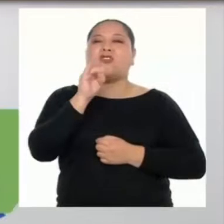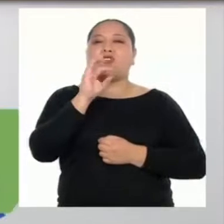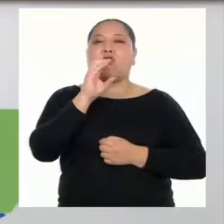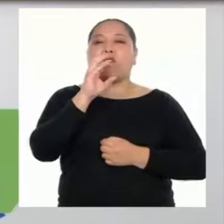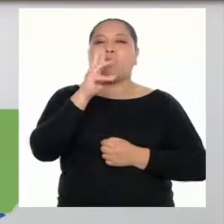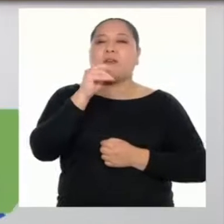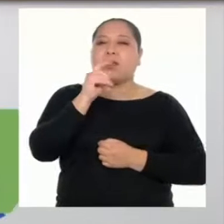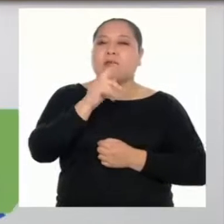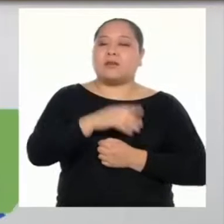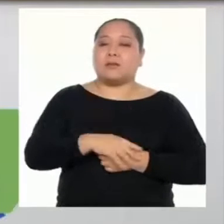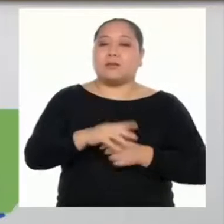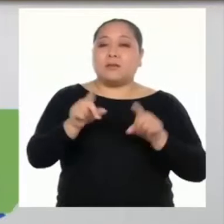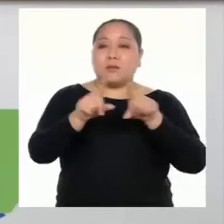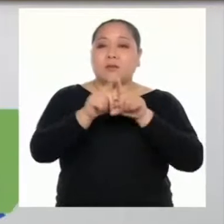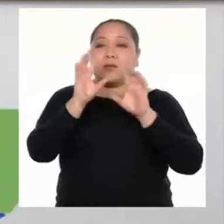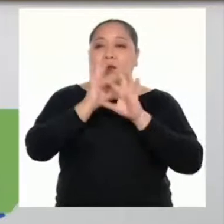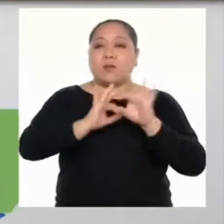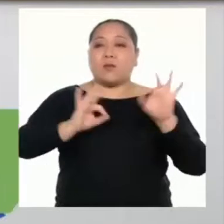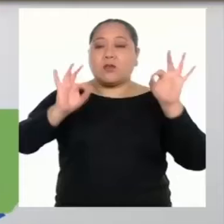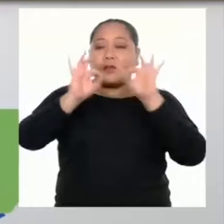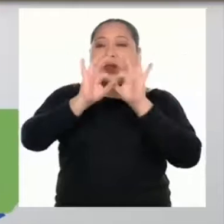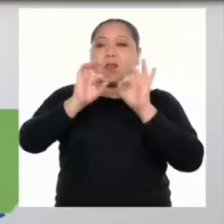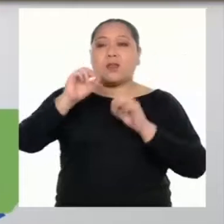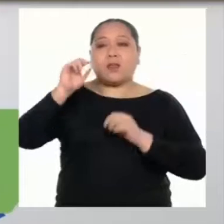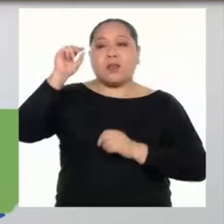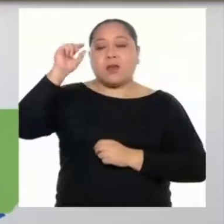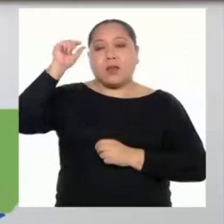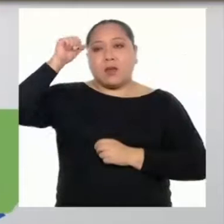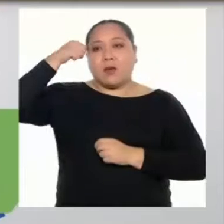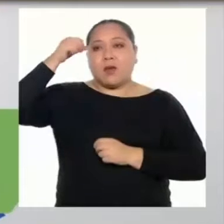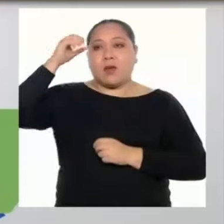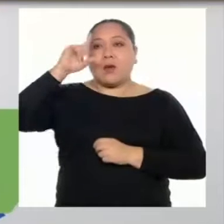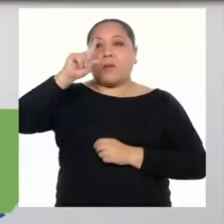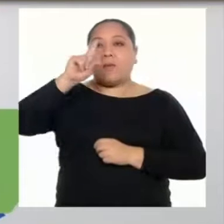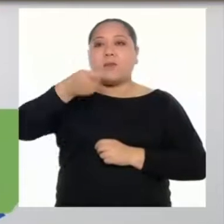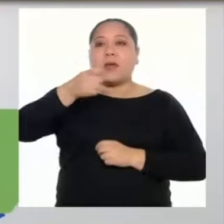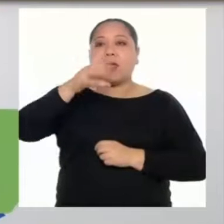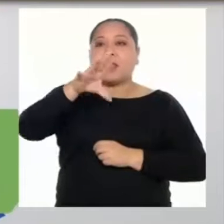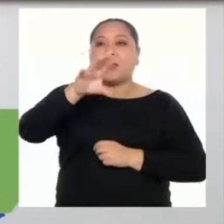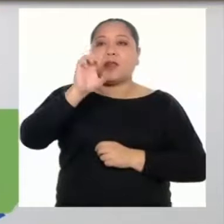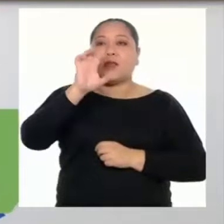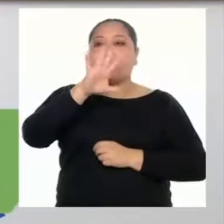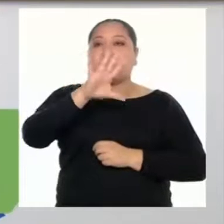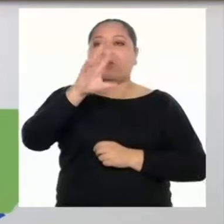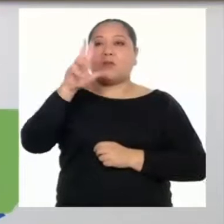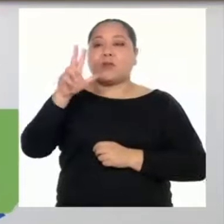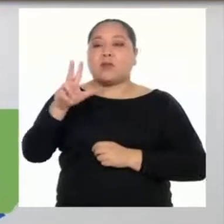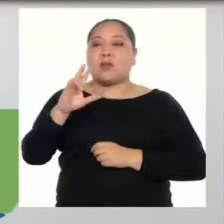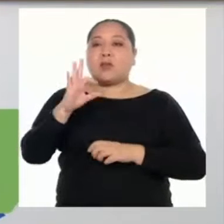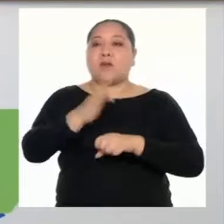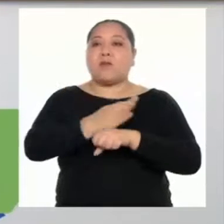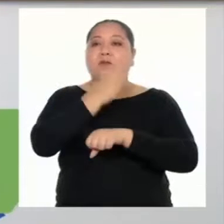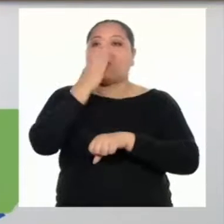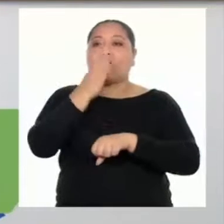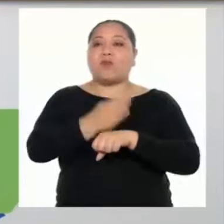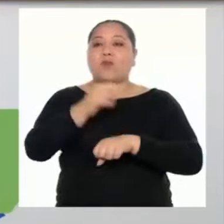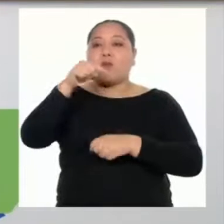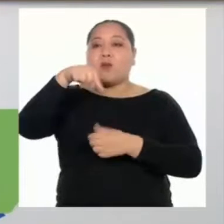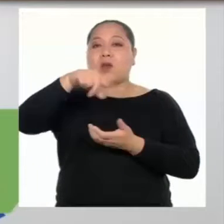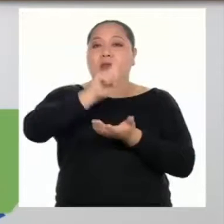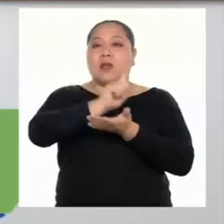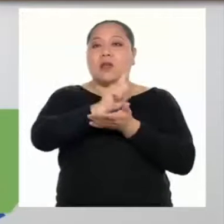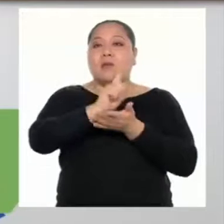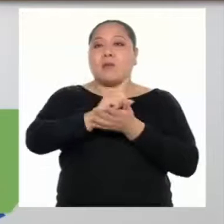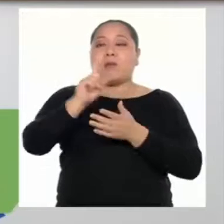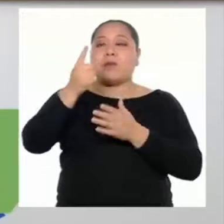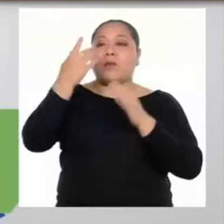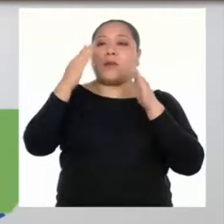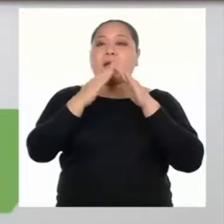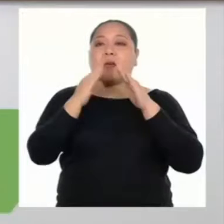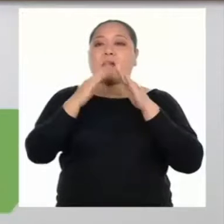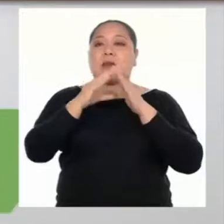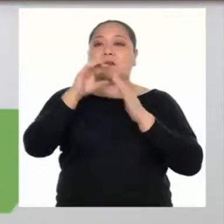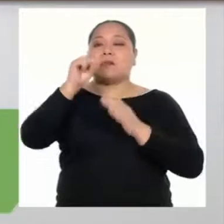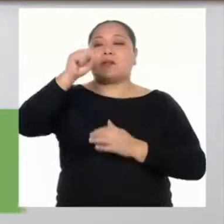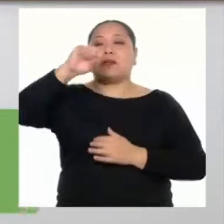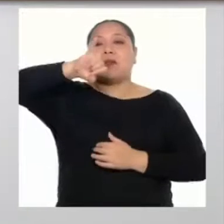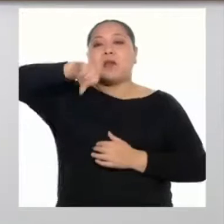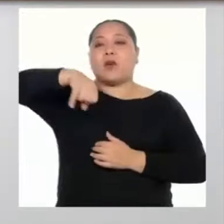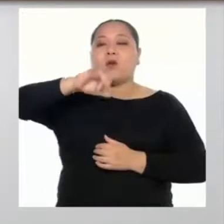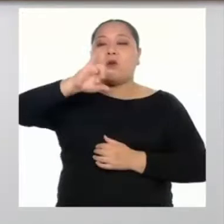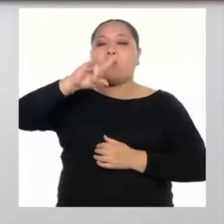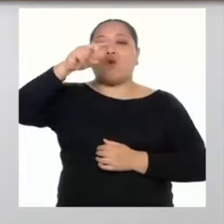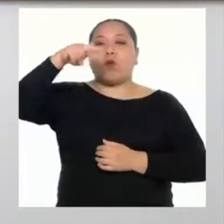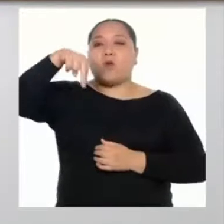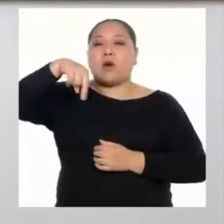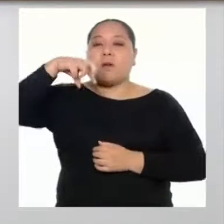en 1553 se fundó en Lima la primera casa de recogimiento San Juan de la